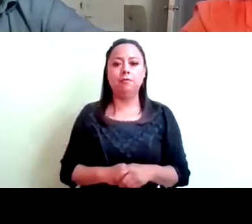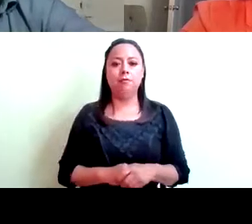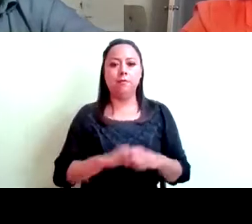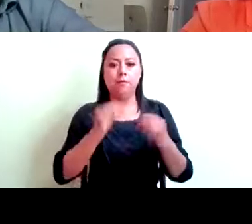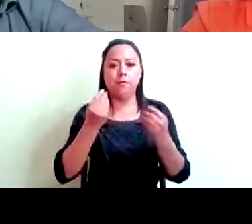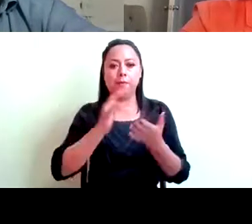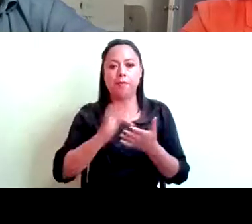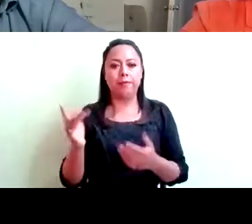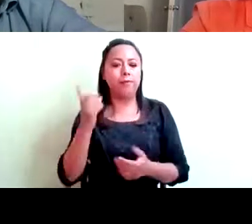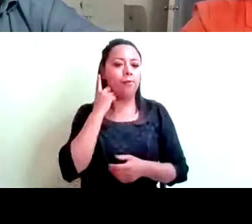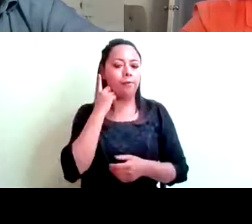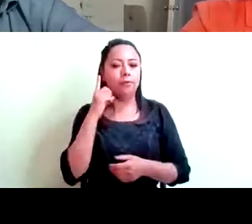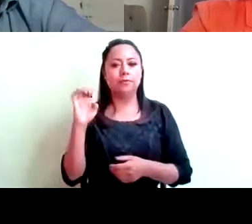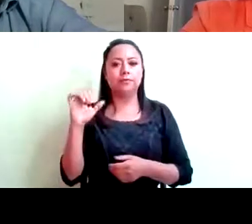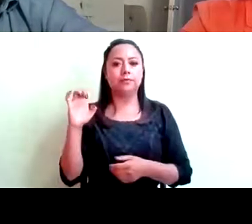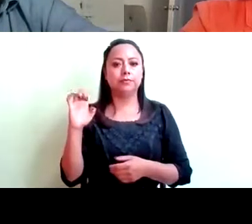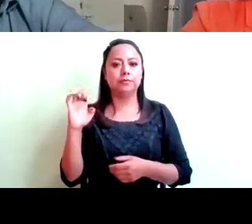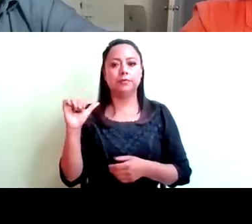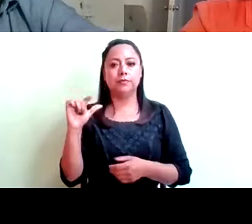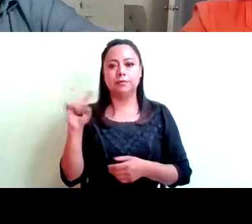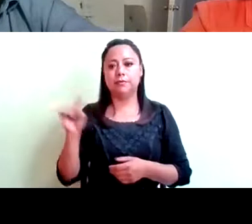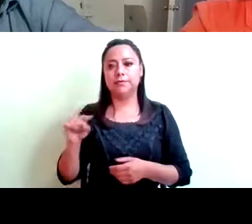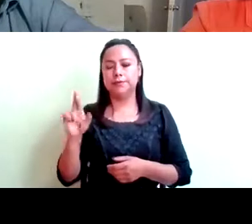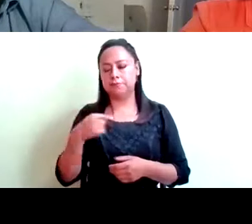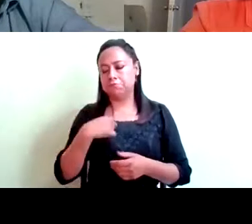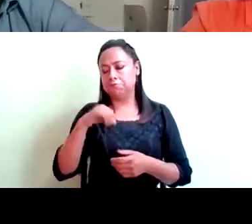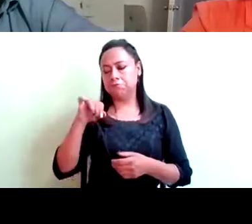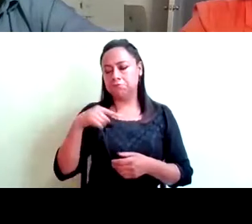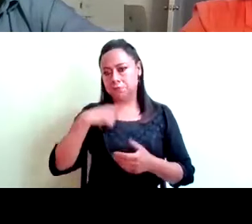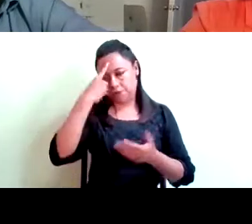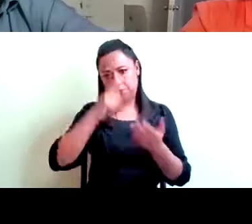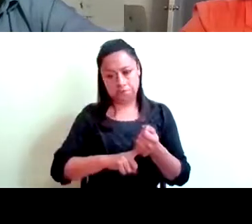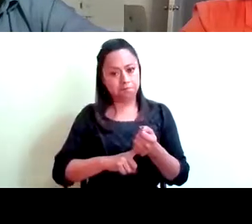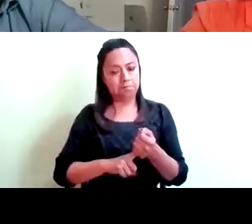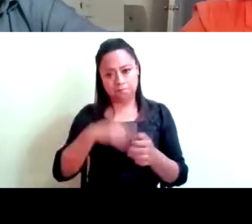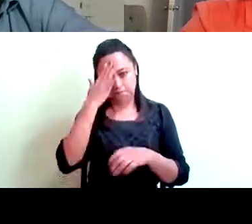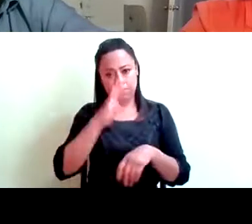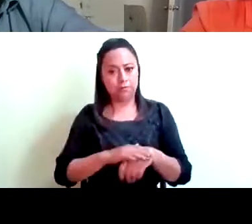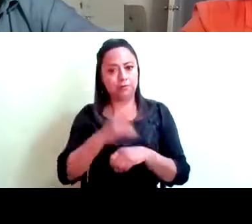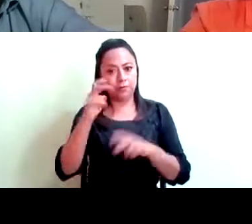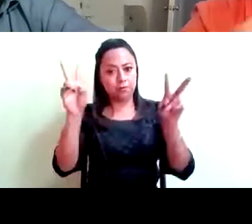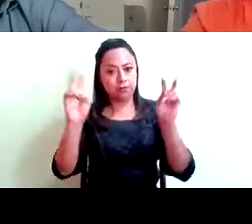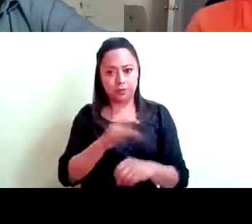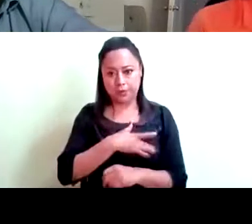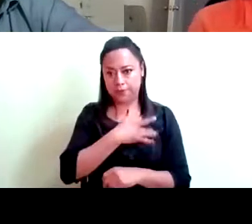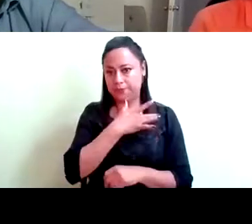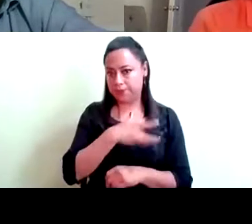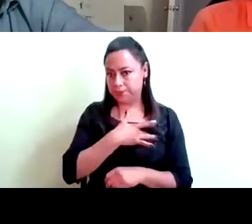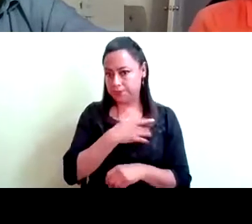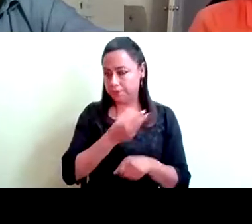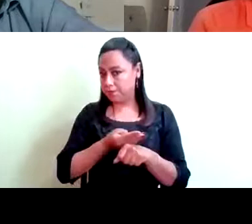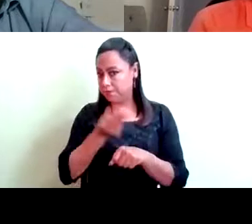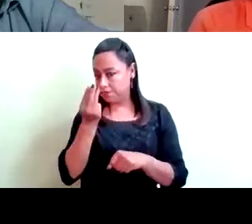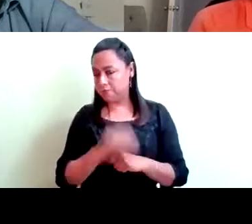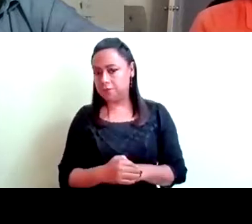Muchísimas gracias, diputado Eliasán. Sí, creo y considero que este tema es muy sensible, lo repito, es muy sensible y hay que